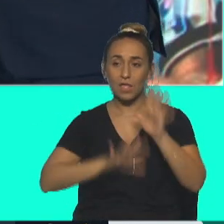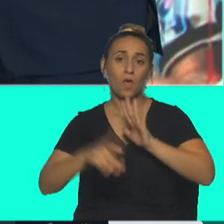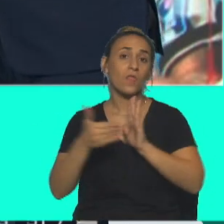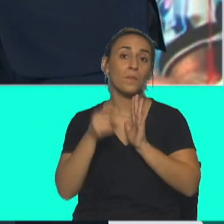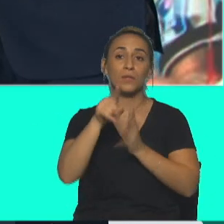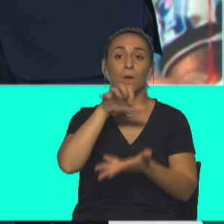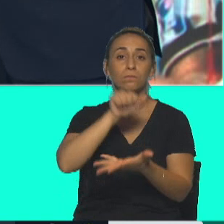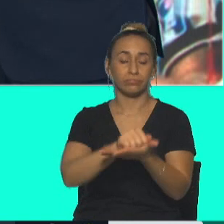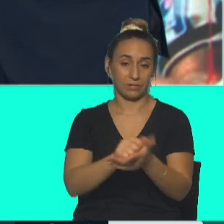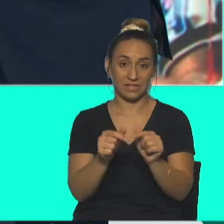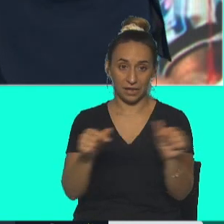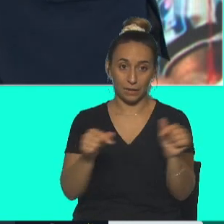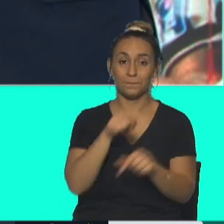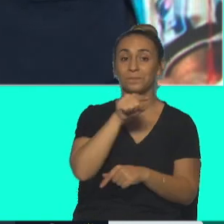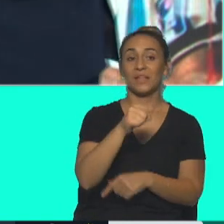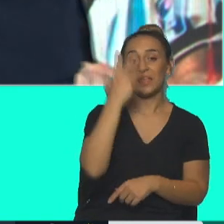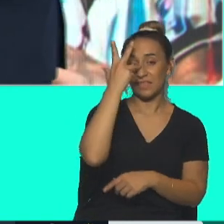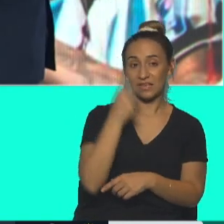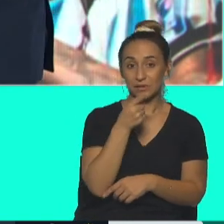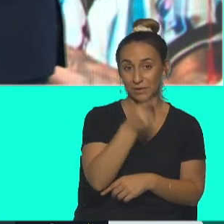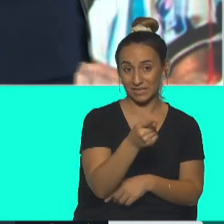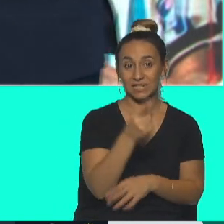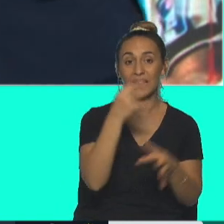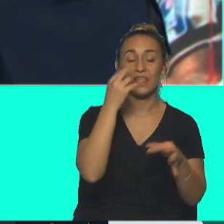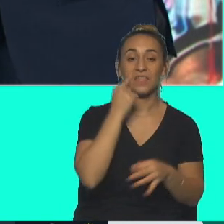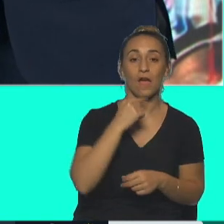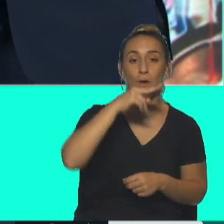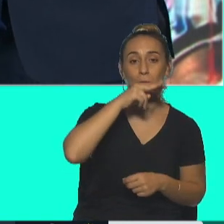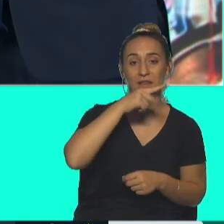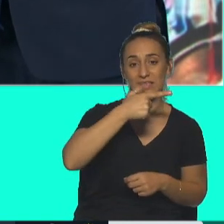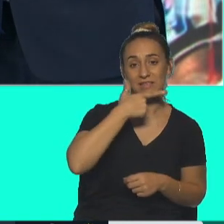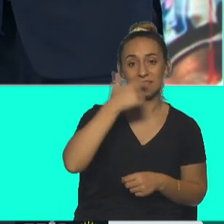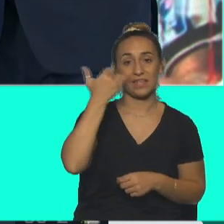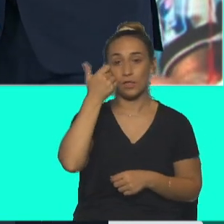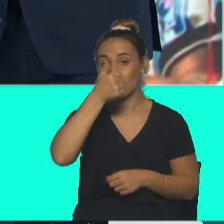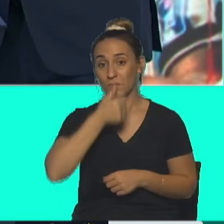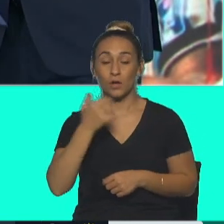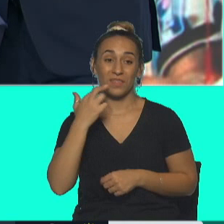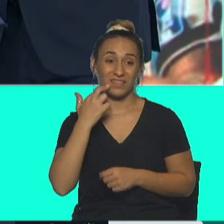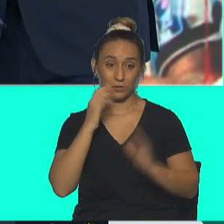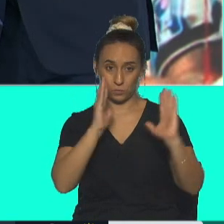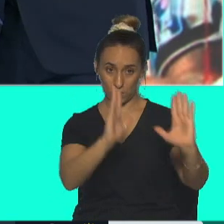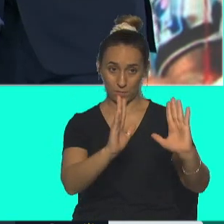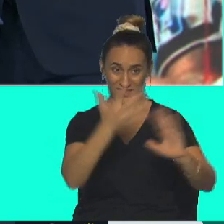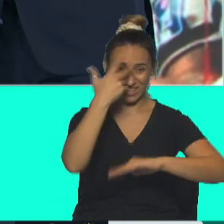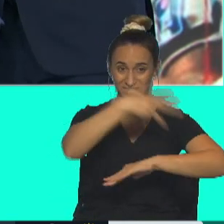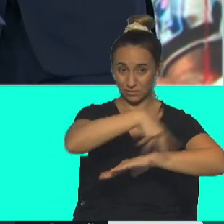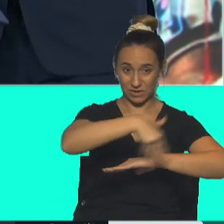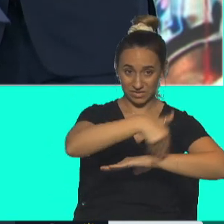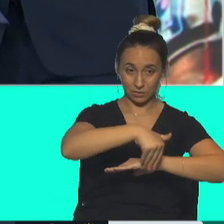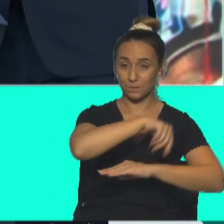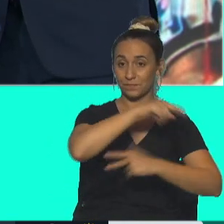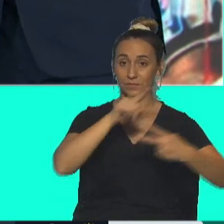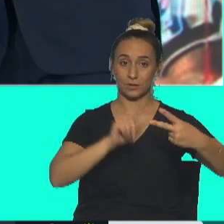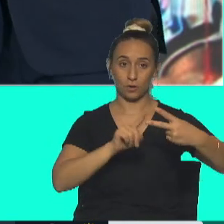entrada. La San Martín será viernes 17, hoy y domingo 19. La Belgrano, en todas estamos hablando, ¿no? Las medias, incluye